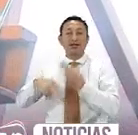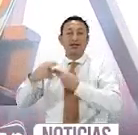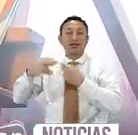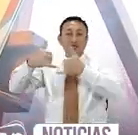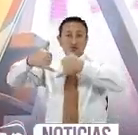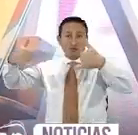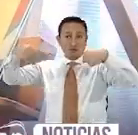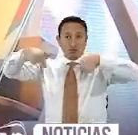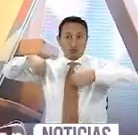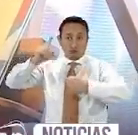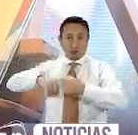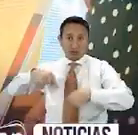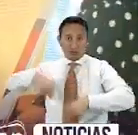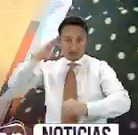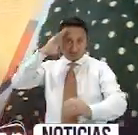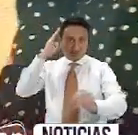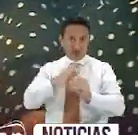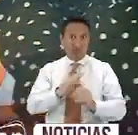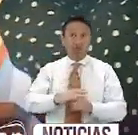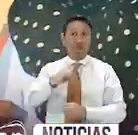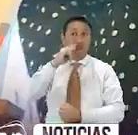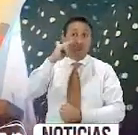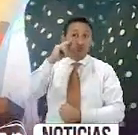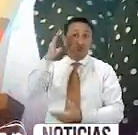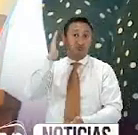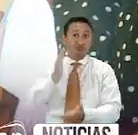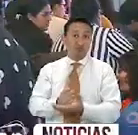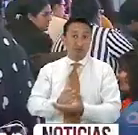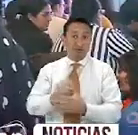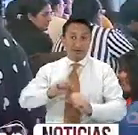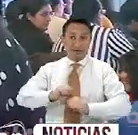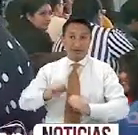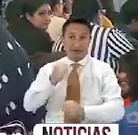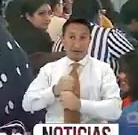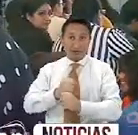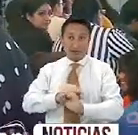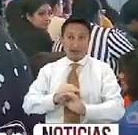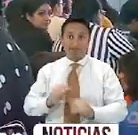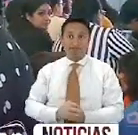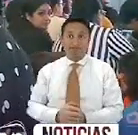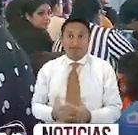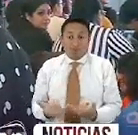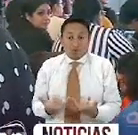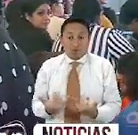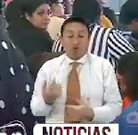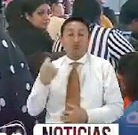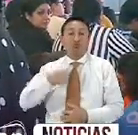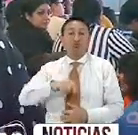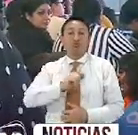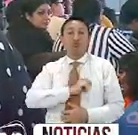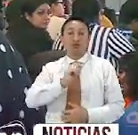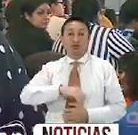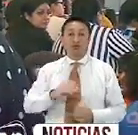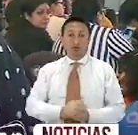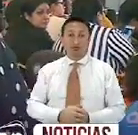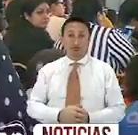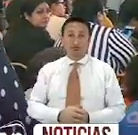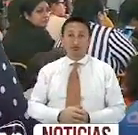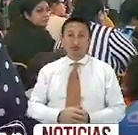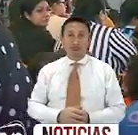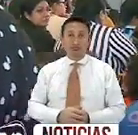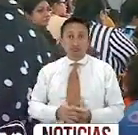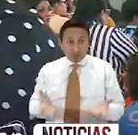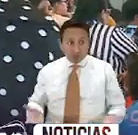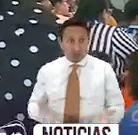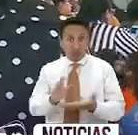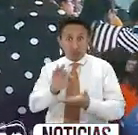capital con el objetivo de erradicar el trabajo infantil. Y esta es una acción que nosotros socialmente no podríamos naturalizar